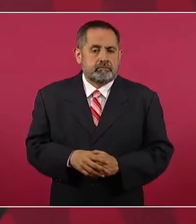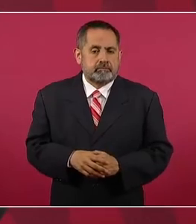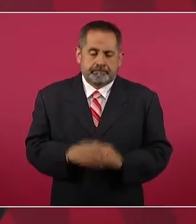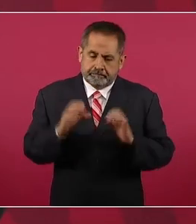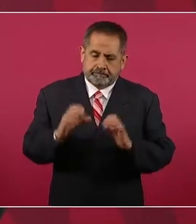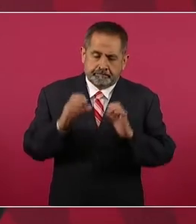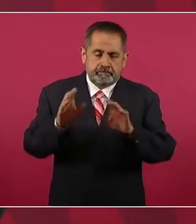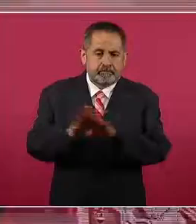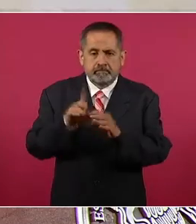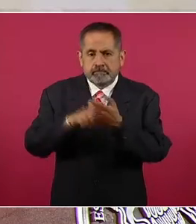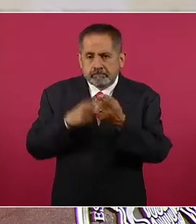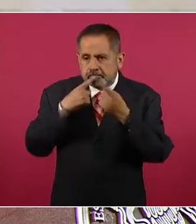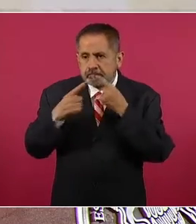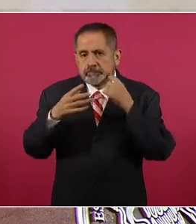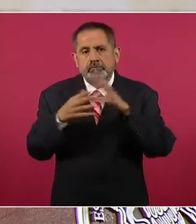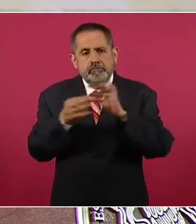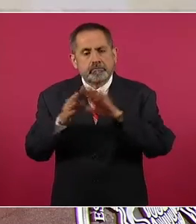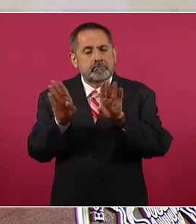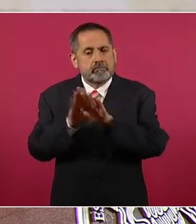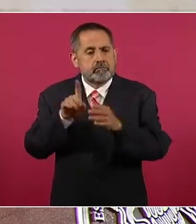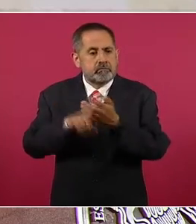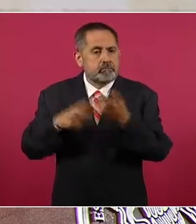Cuidar la economía del pueblo.